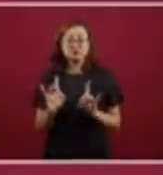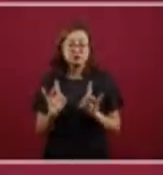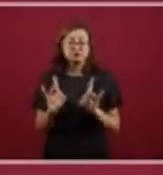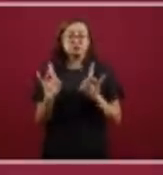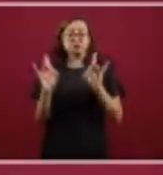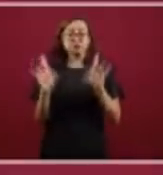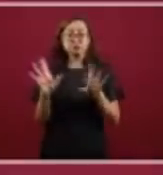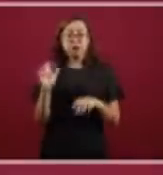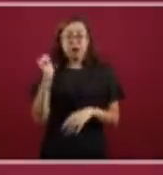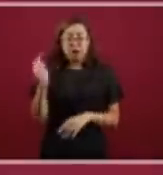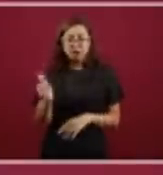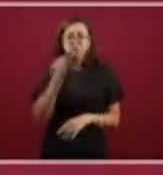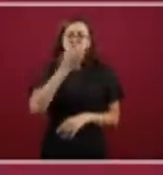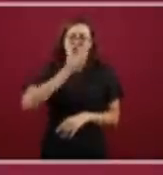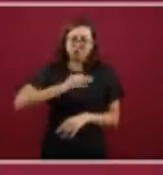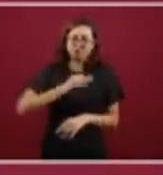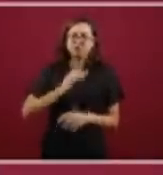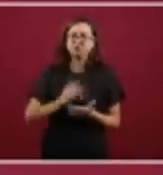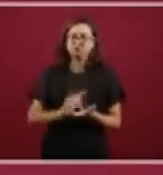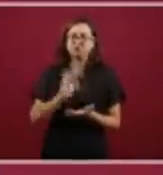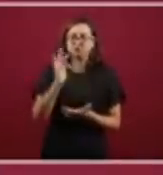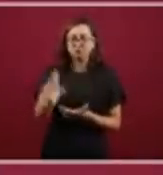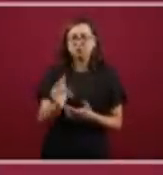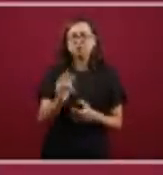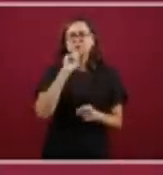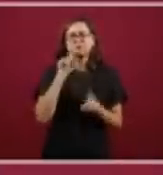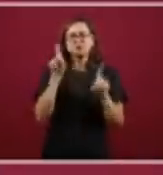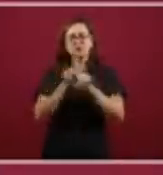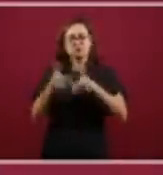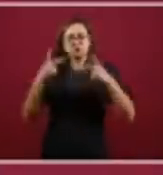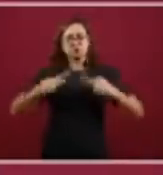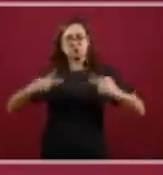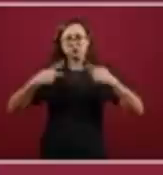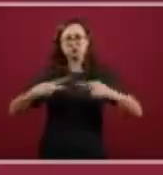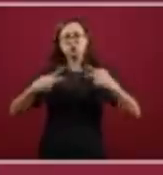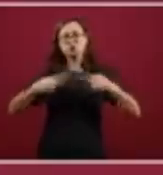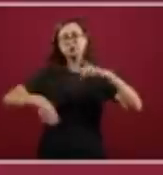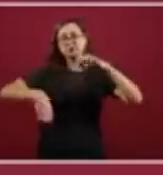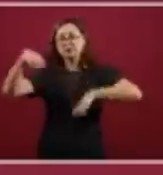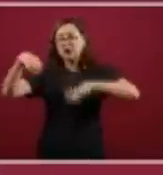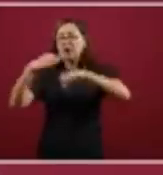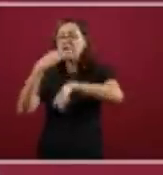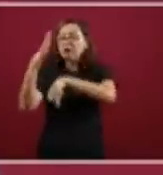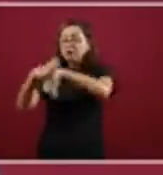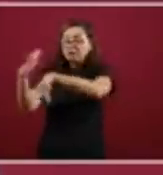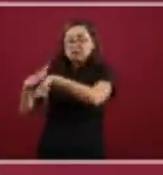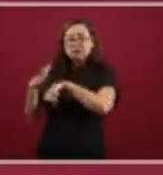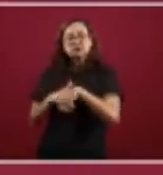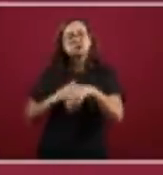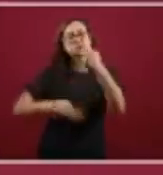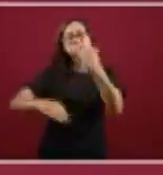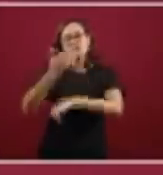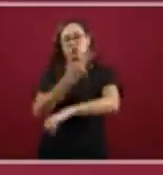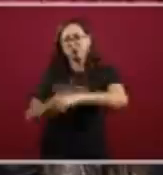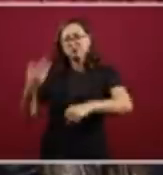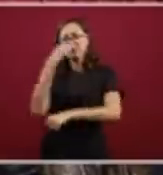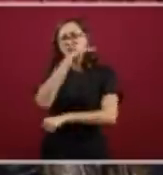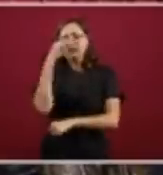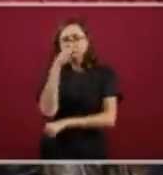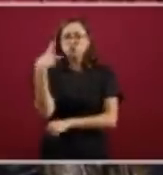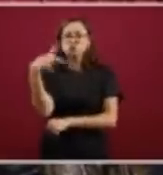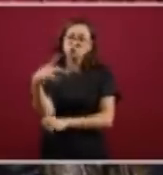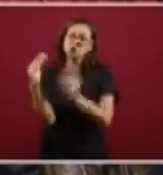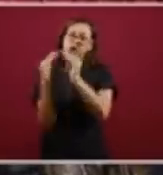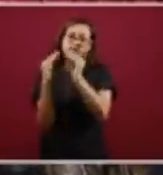vamos a agradecer e insistirle a los adultos mayores que los trámites son gratuitos, que son en la puerta de su casa